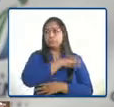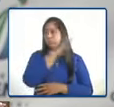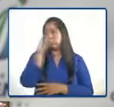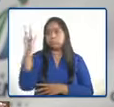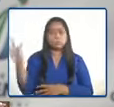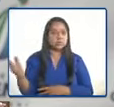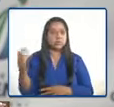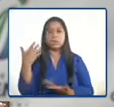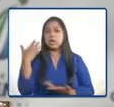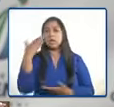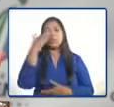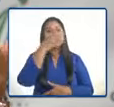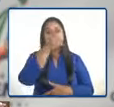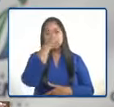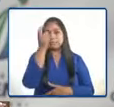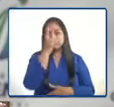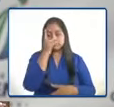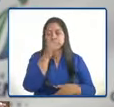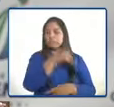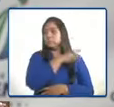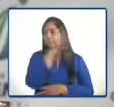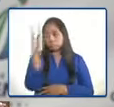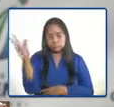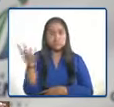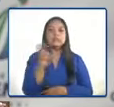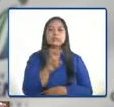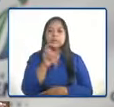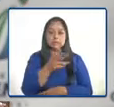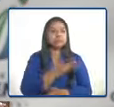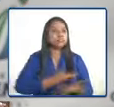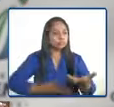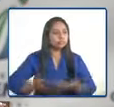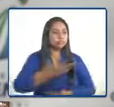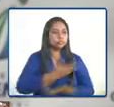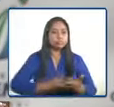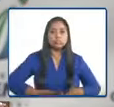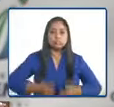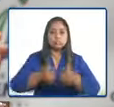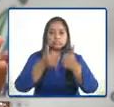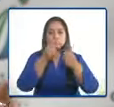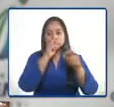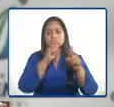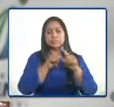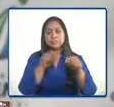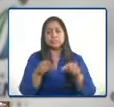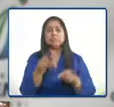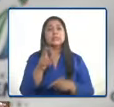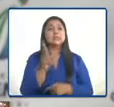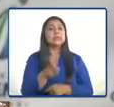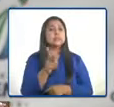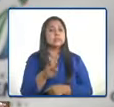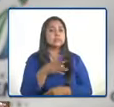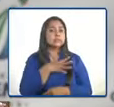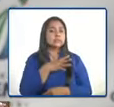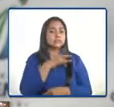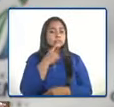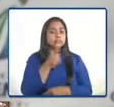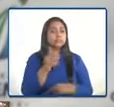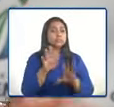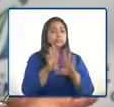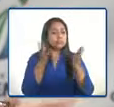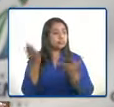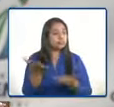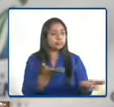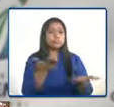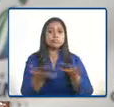trabaja 24/7, así que necesitamos un buen ambiente también de trabajo y siempre ha sido abierto para poder platicar y